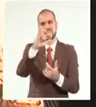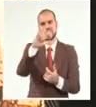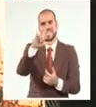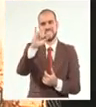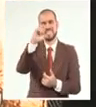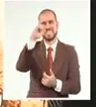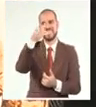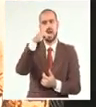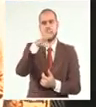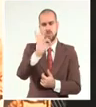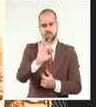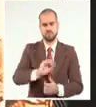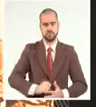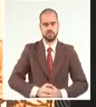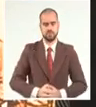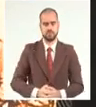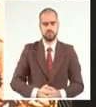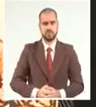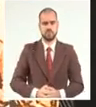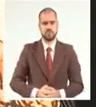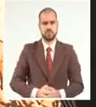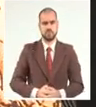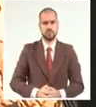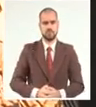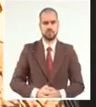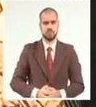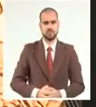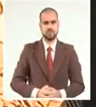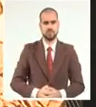Gladys Rubio, Sistema Informativo de la Televisión Cubana.